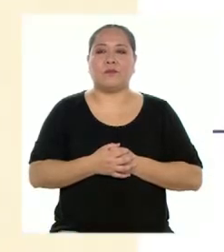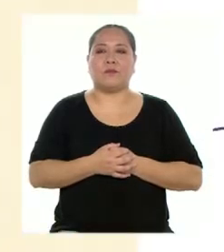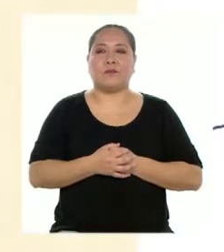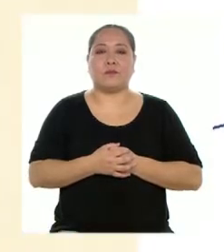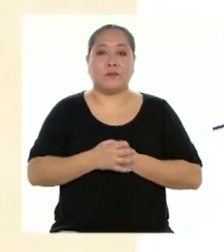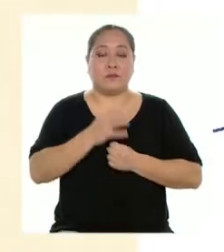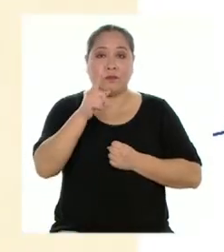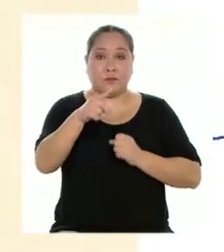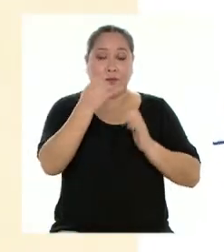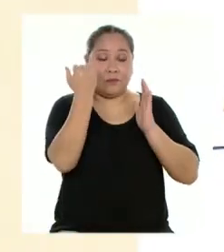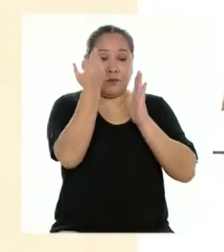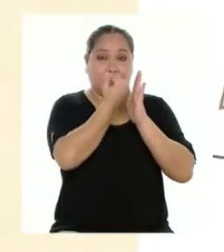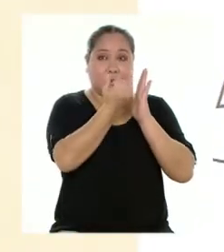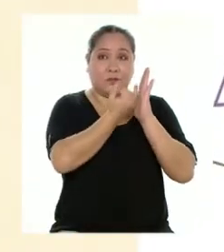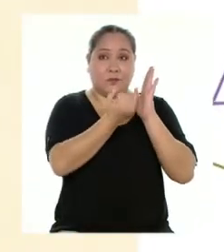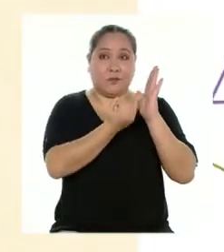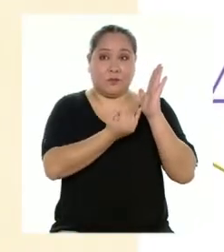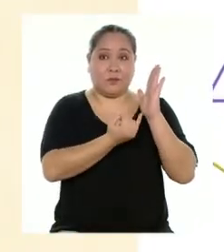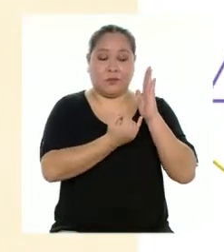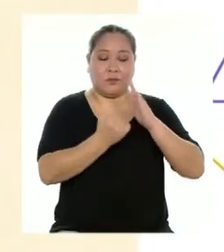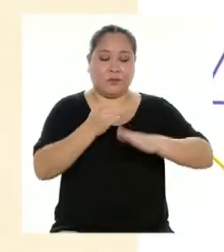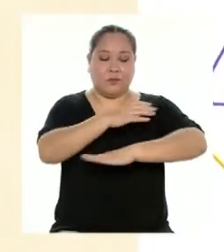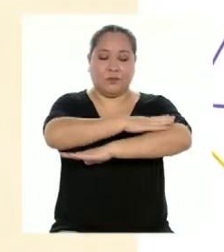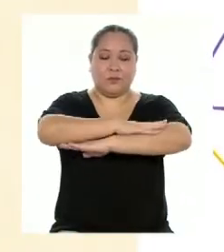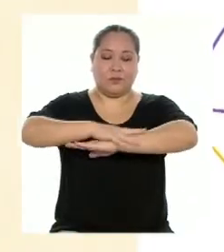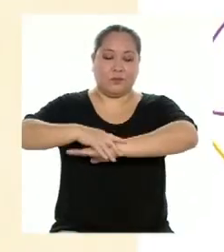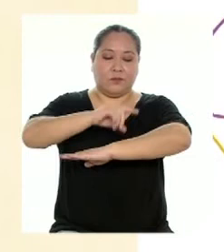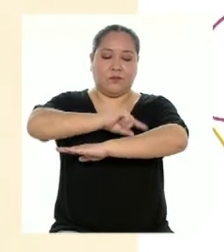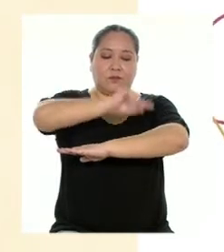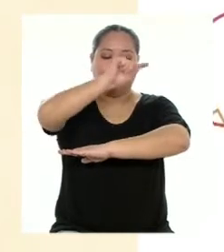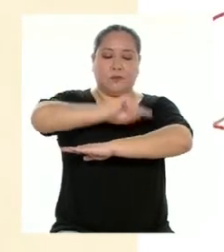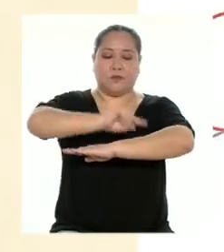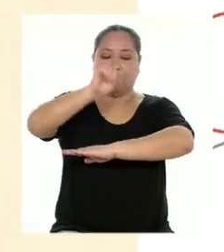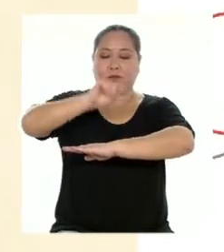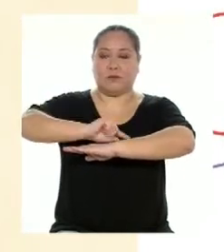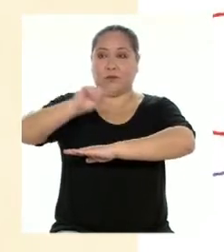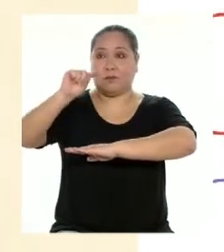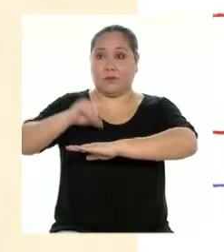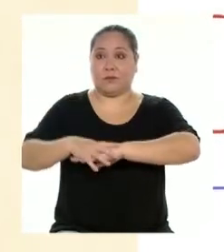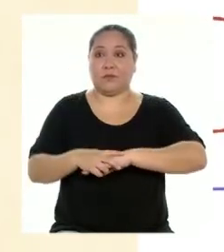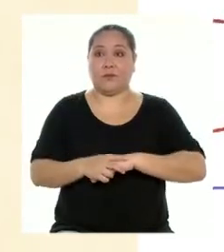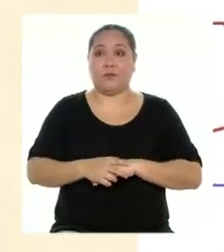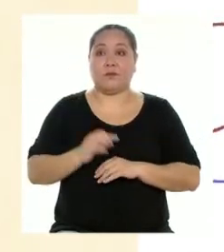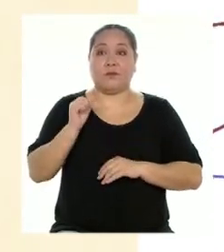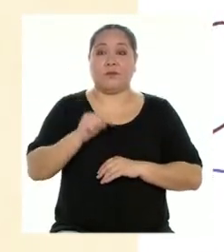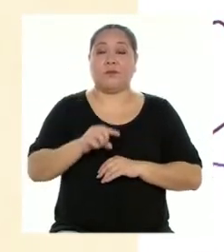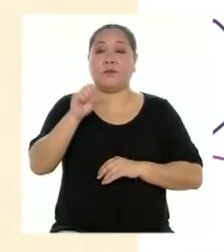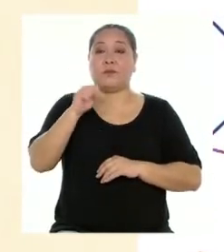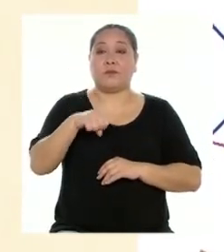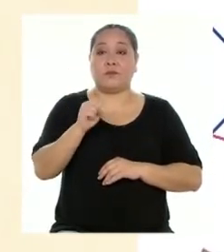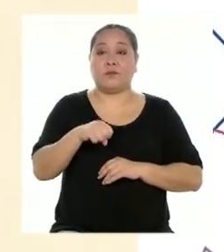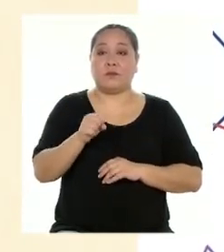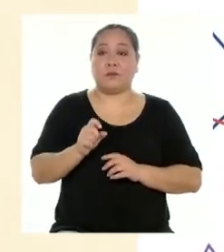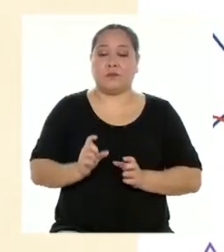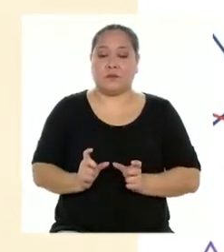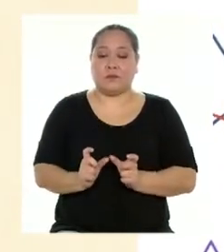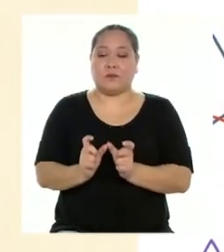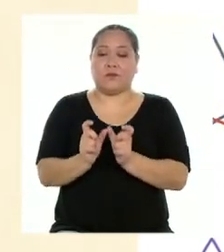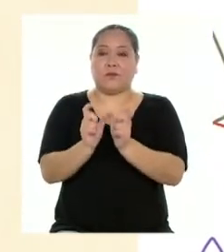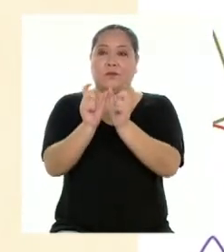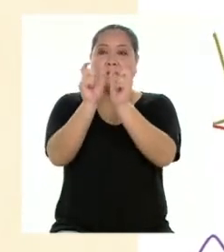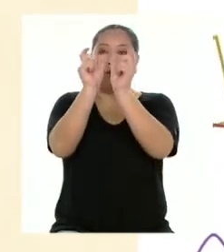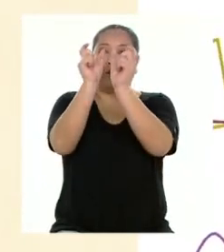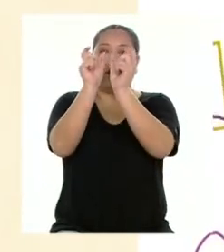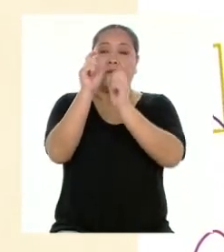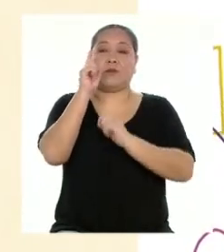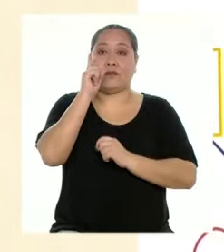Sobre tu diagrama de barras graficaremos las barras de ambos en cada categoría. Así, en la categoría sí, levantaremos dos barras,